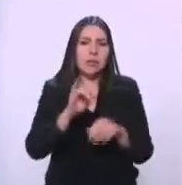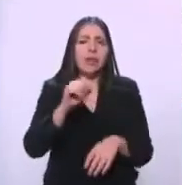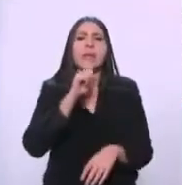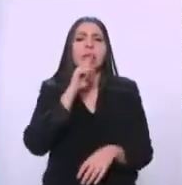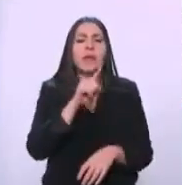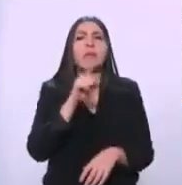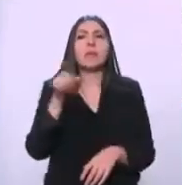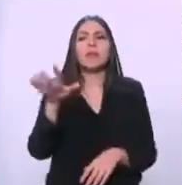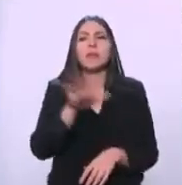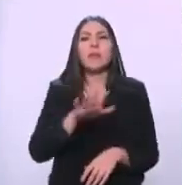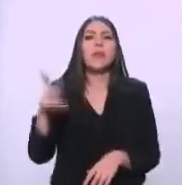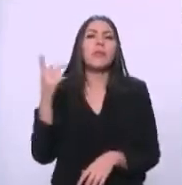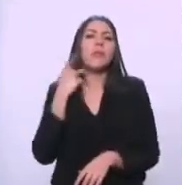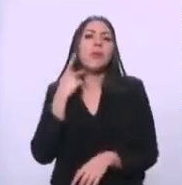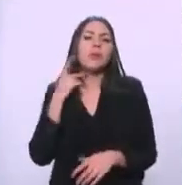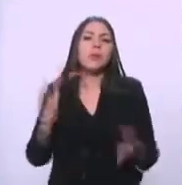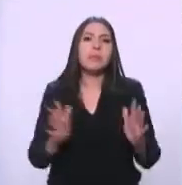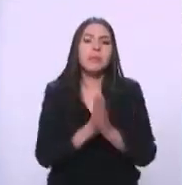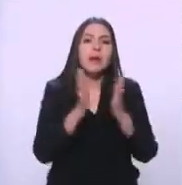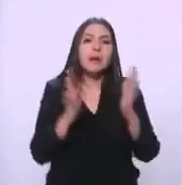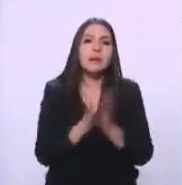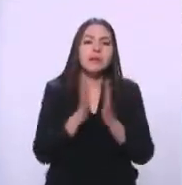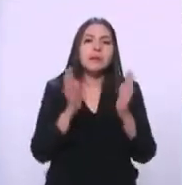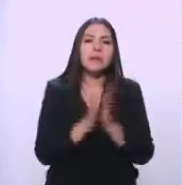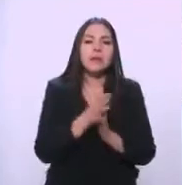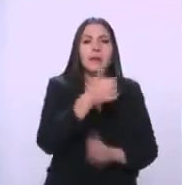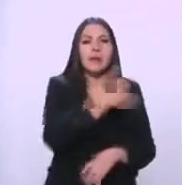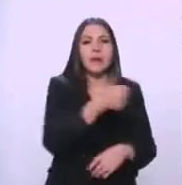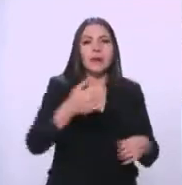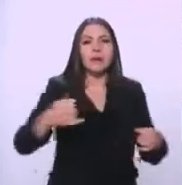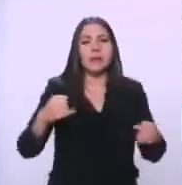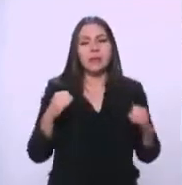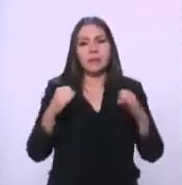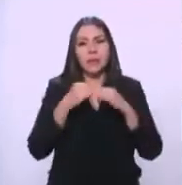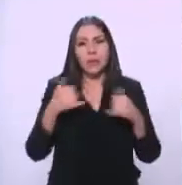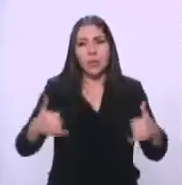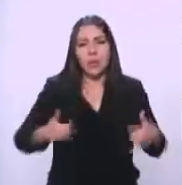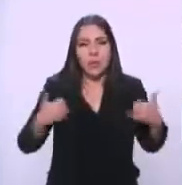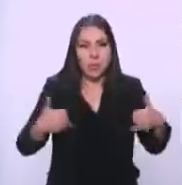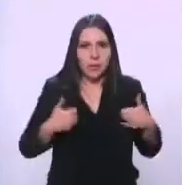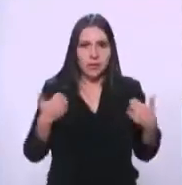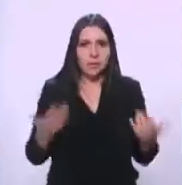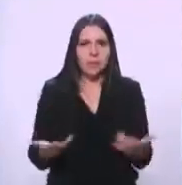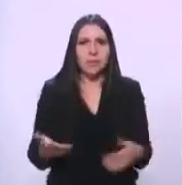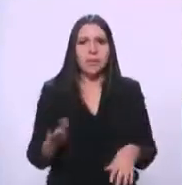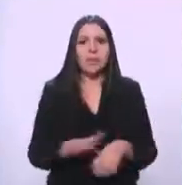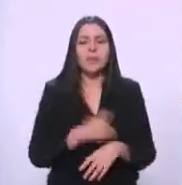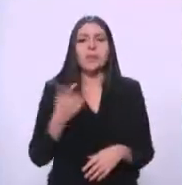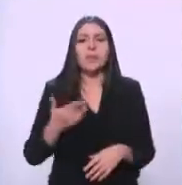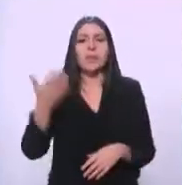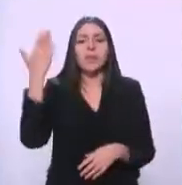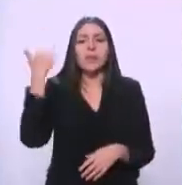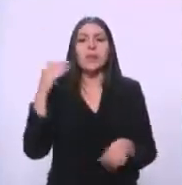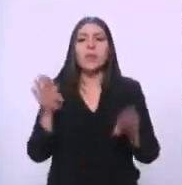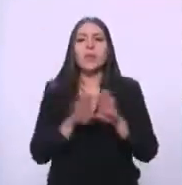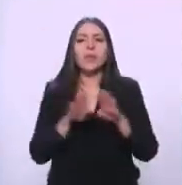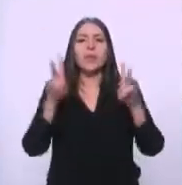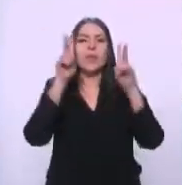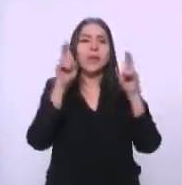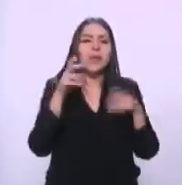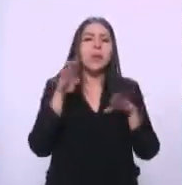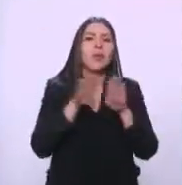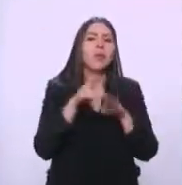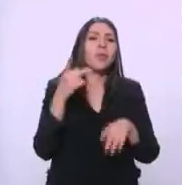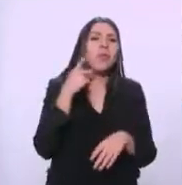política institucional de los jóvenes, es decir, eso es algo que por la forma en que se había desvirtuado la política, la falta